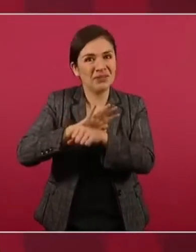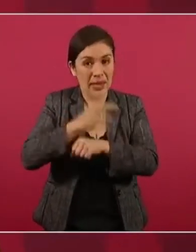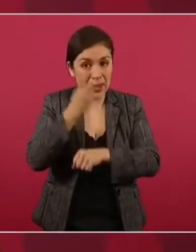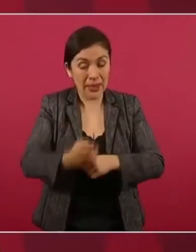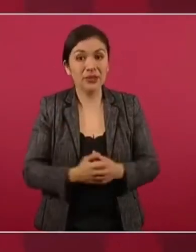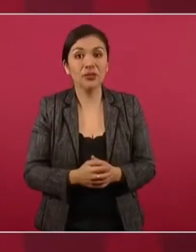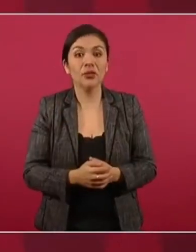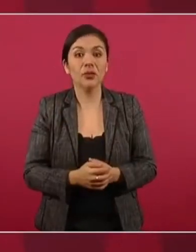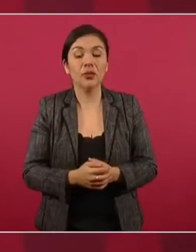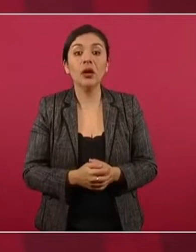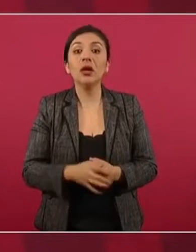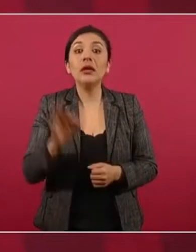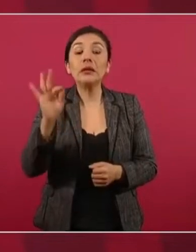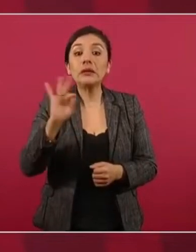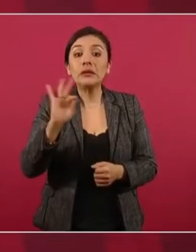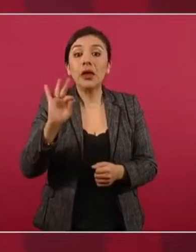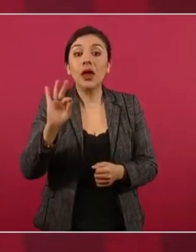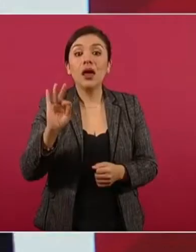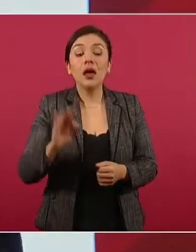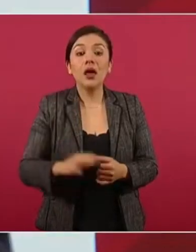Si no se reduce